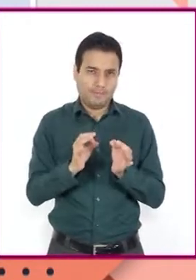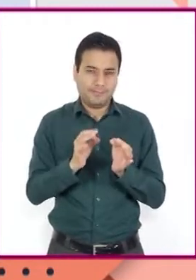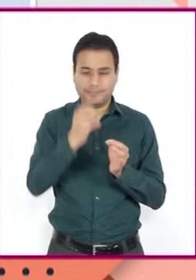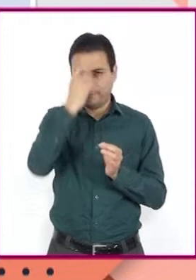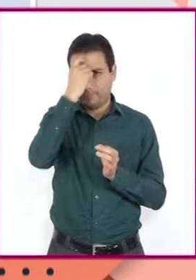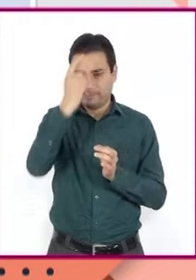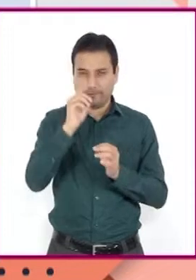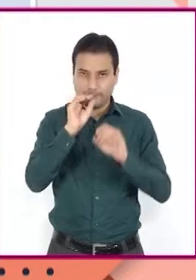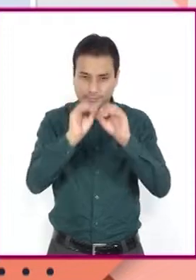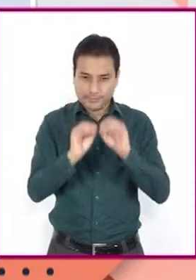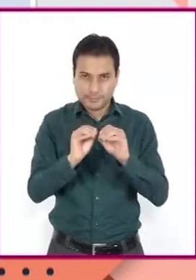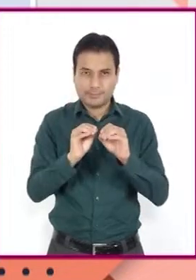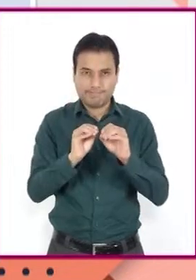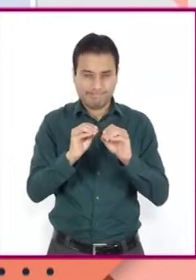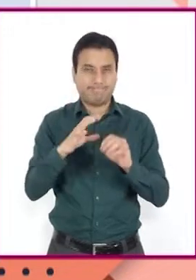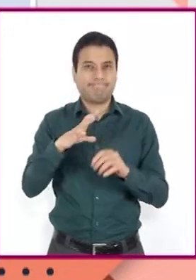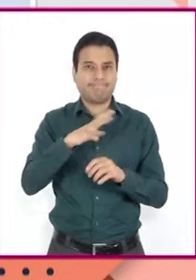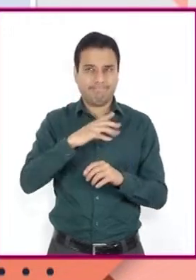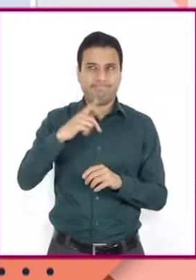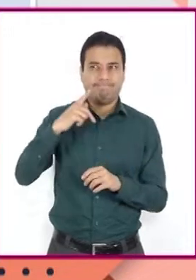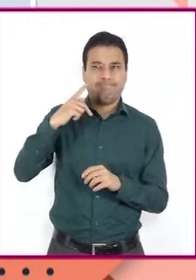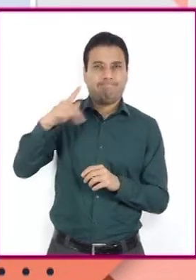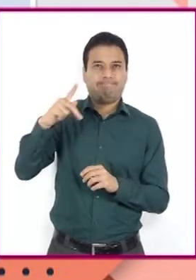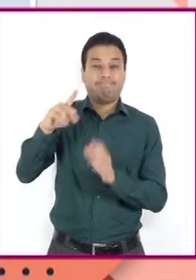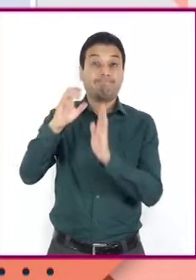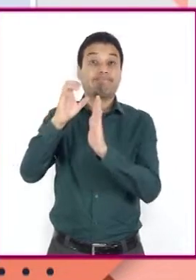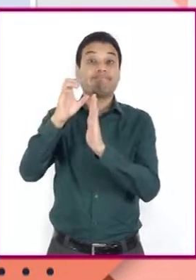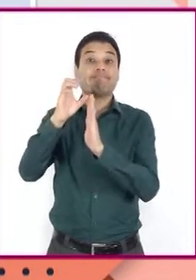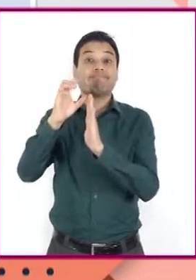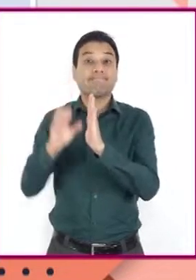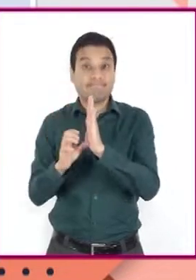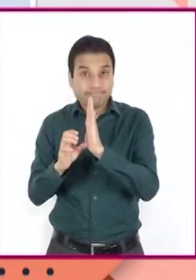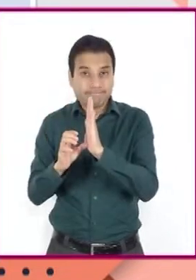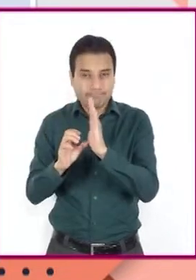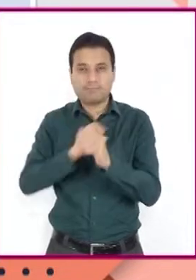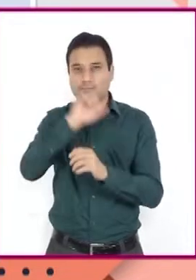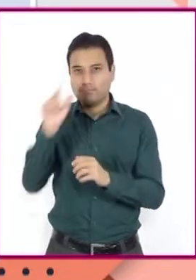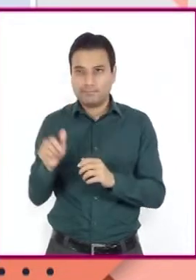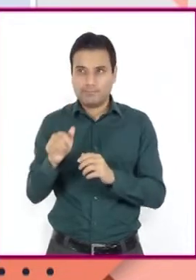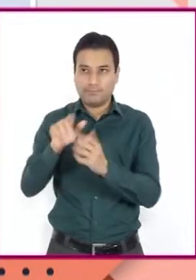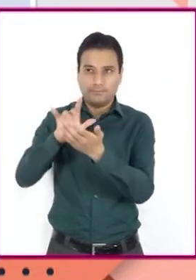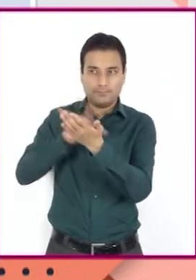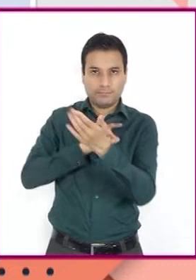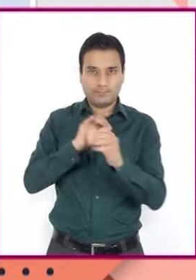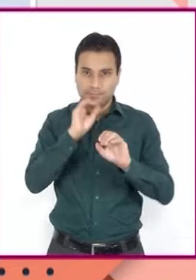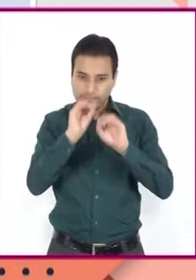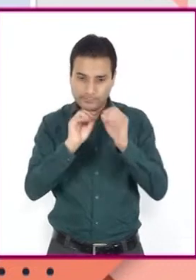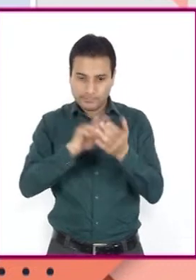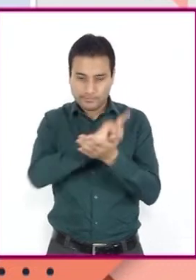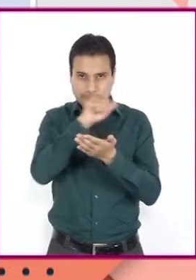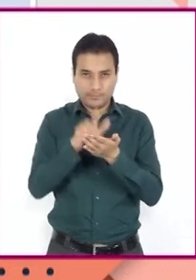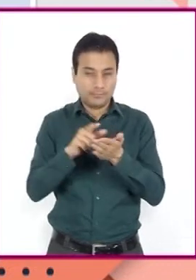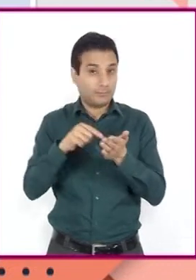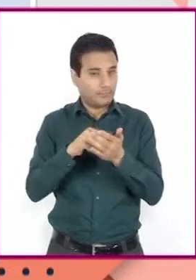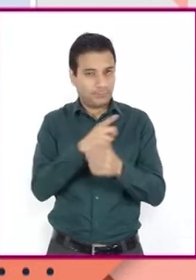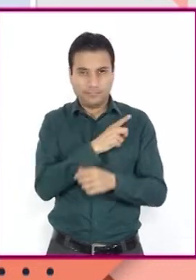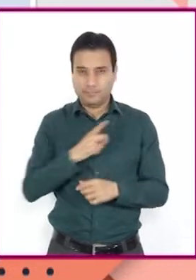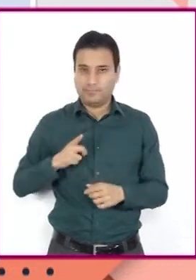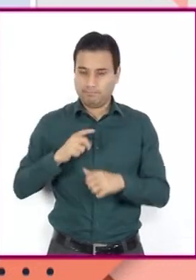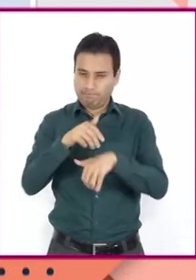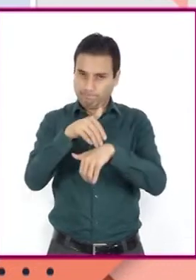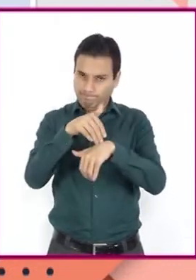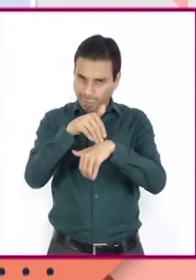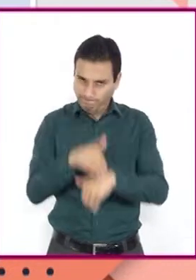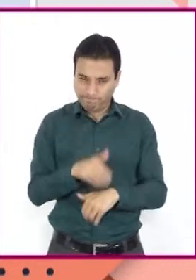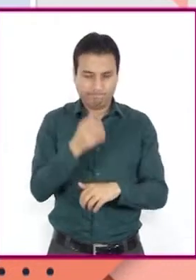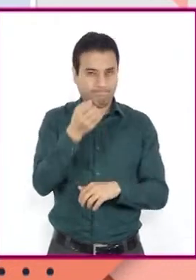de procesos establecidos en la Constitución, por lo que tiene un carácter diferente. Son obligatorias para todos